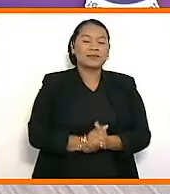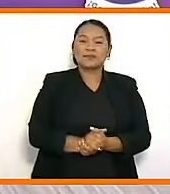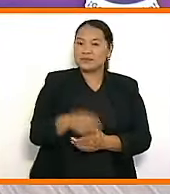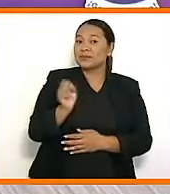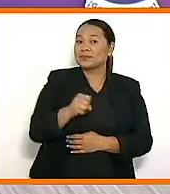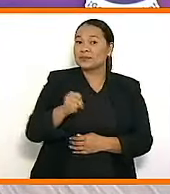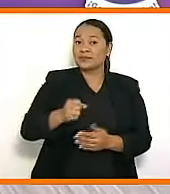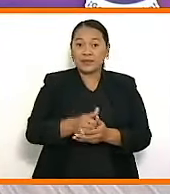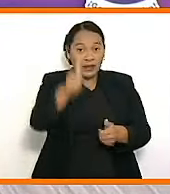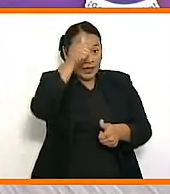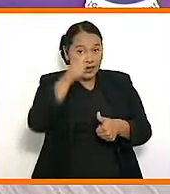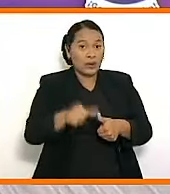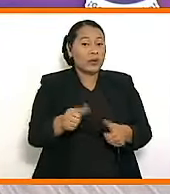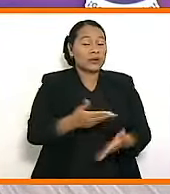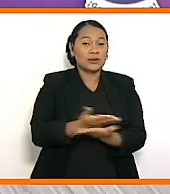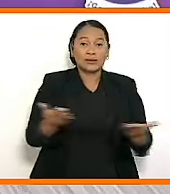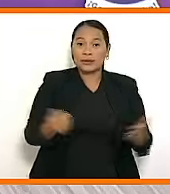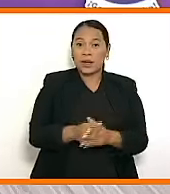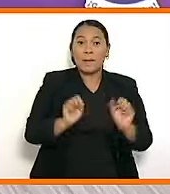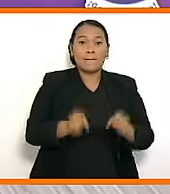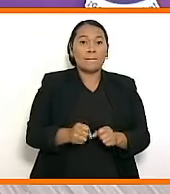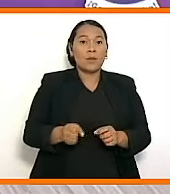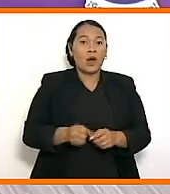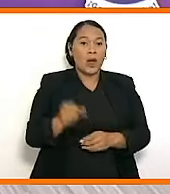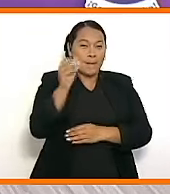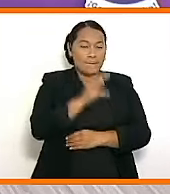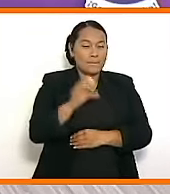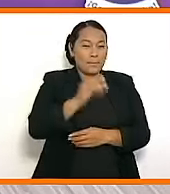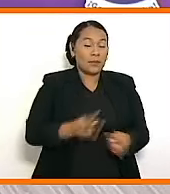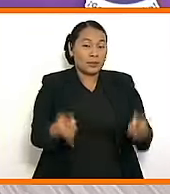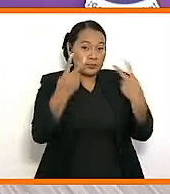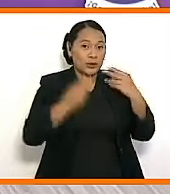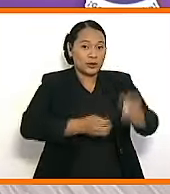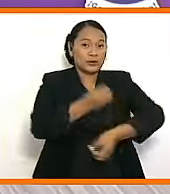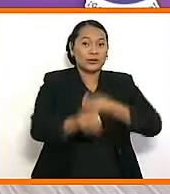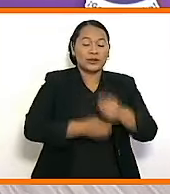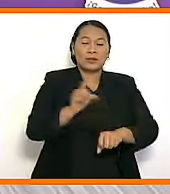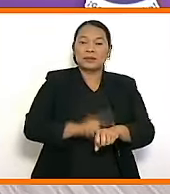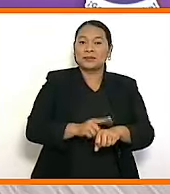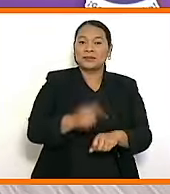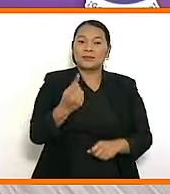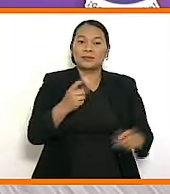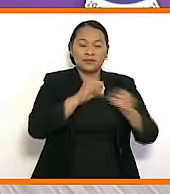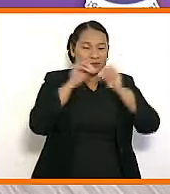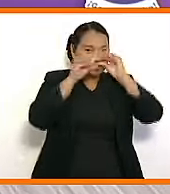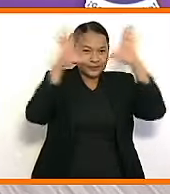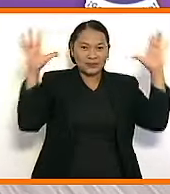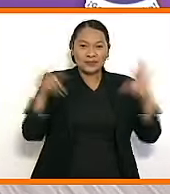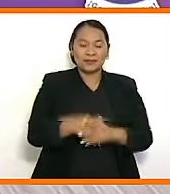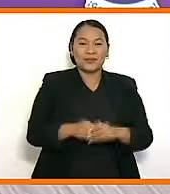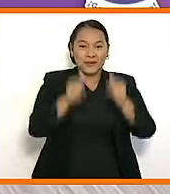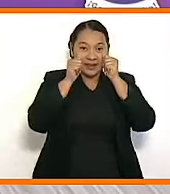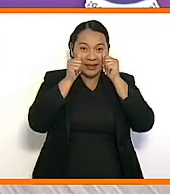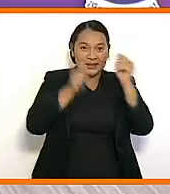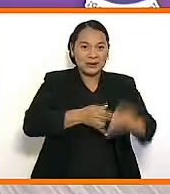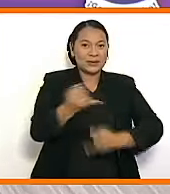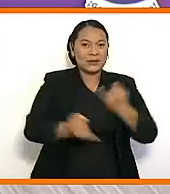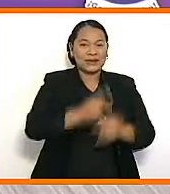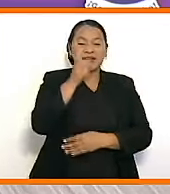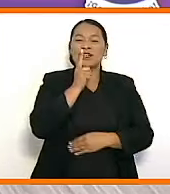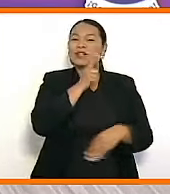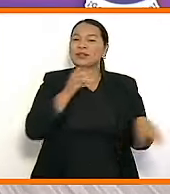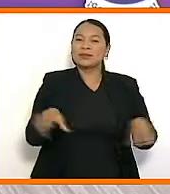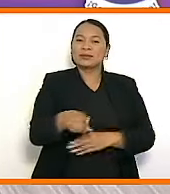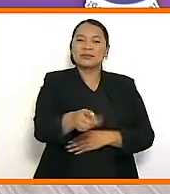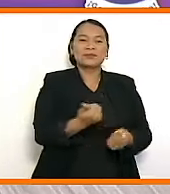quienes recordarles que nos sintonicen en nuestro sorteo de la mañana a las 11 en punto AM. No se lo pueden perder. A jugar se ha dicho con Loto,